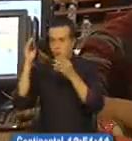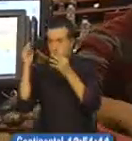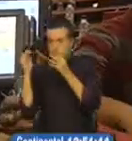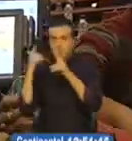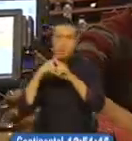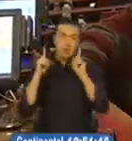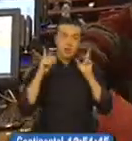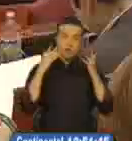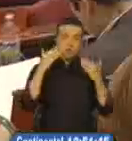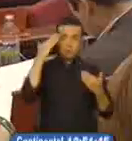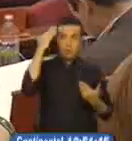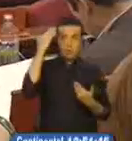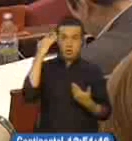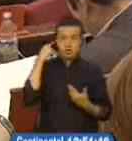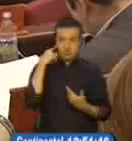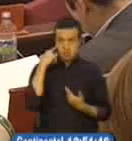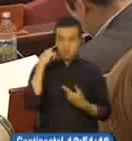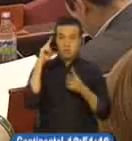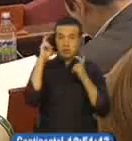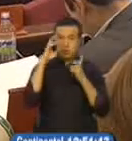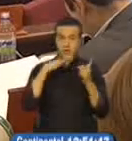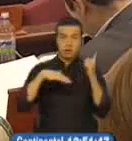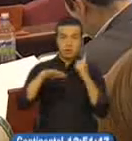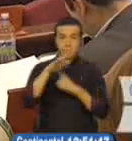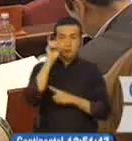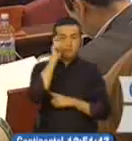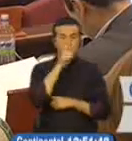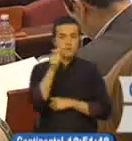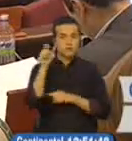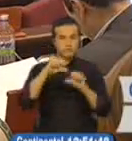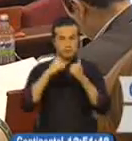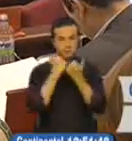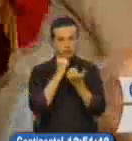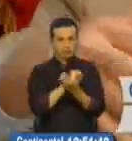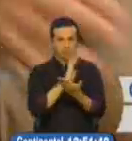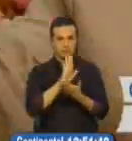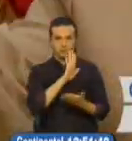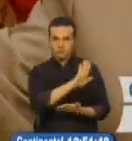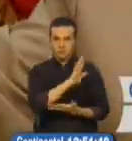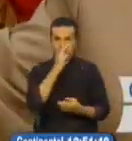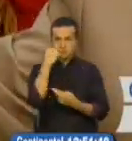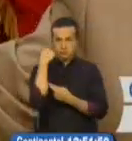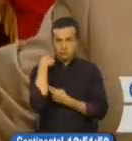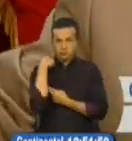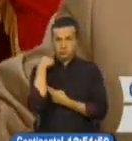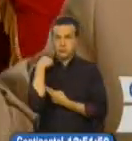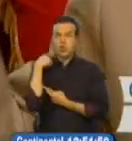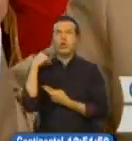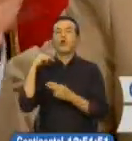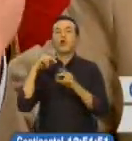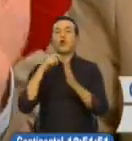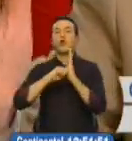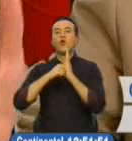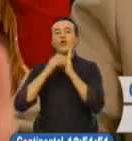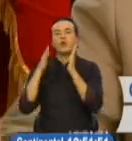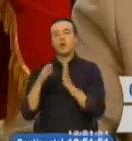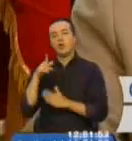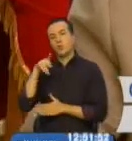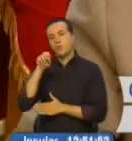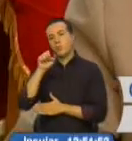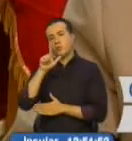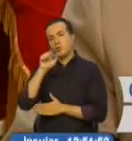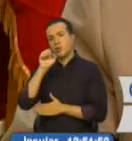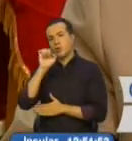otra, el político, que se aplique en el contexto de la fiscalización parlamentaria. Para el caso del contralor Carlos Pólit, se han